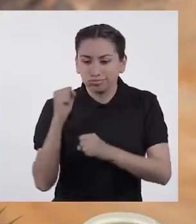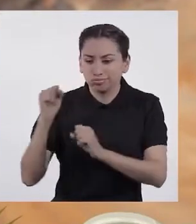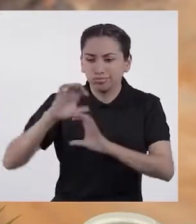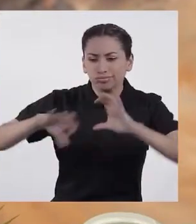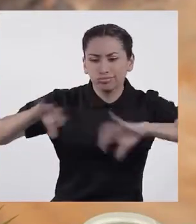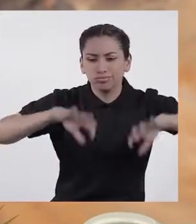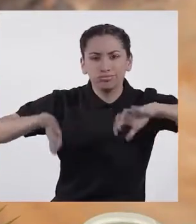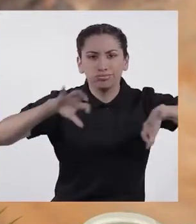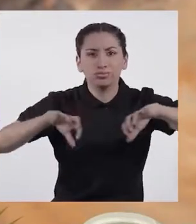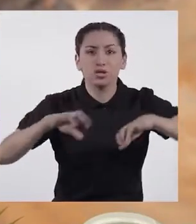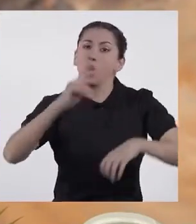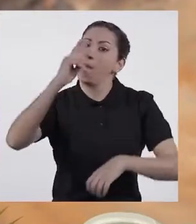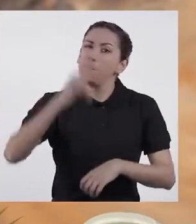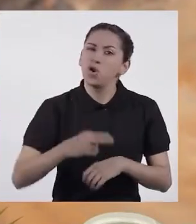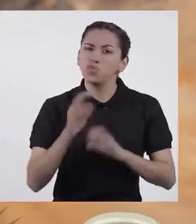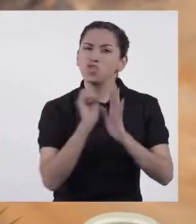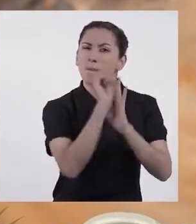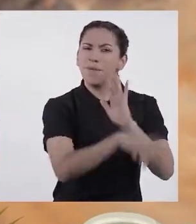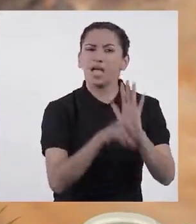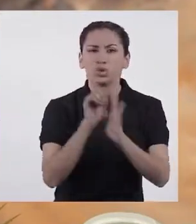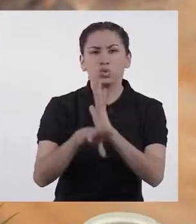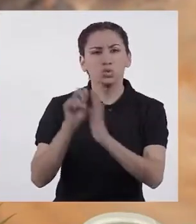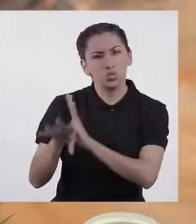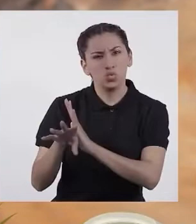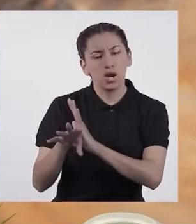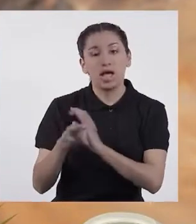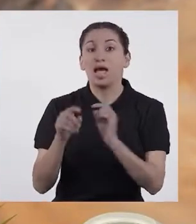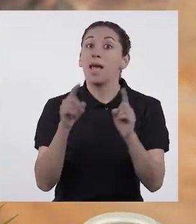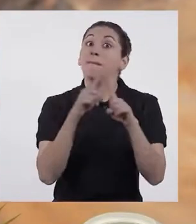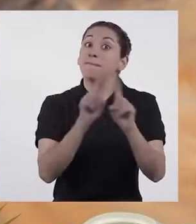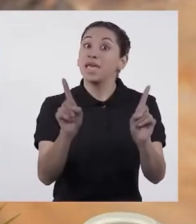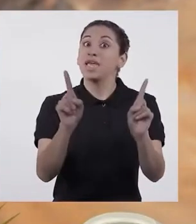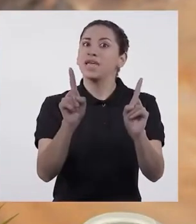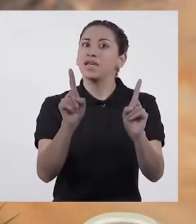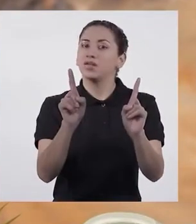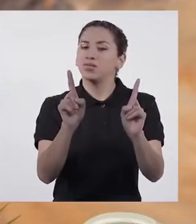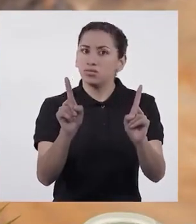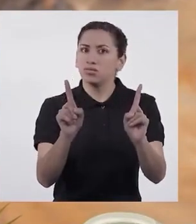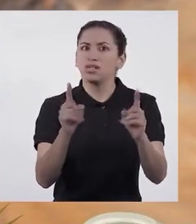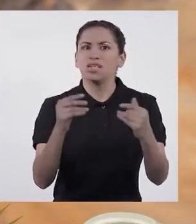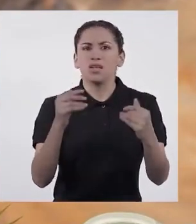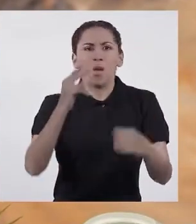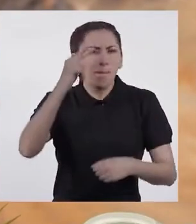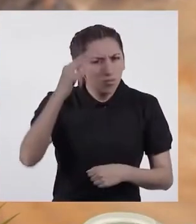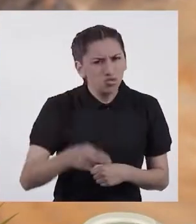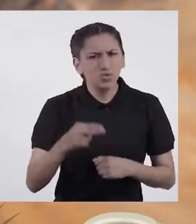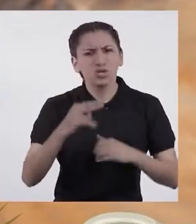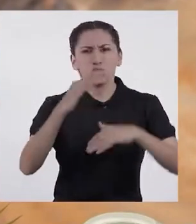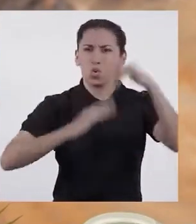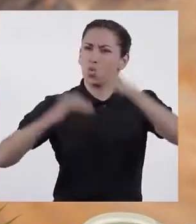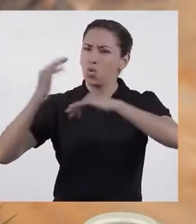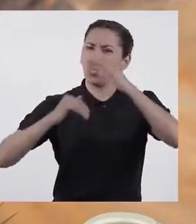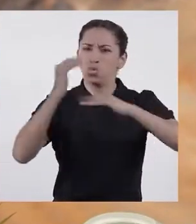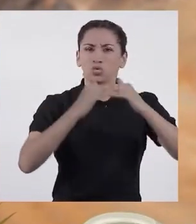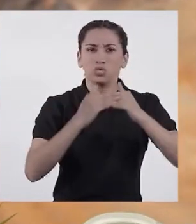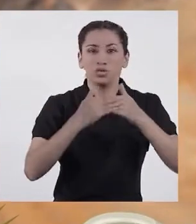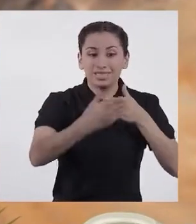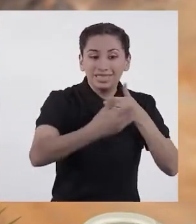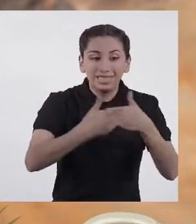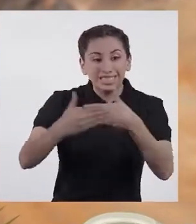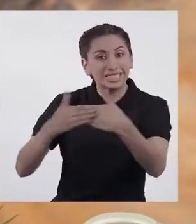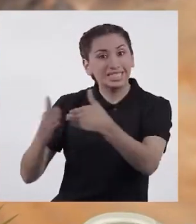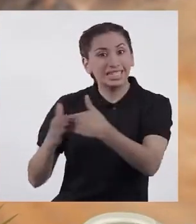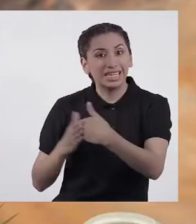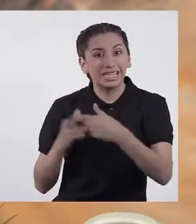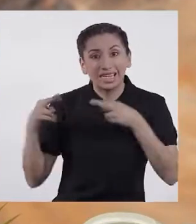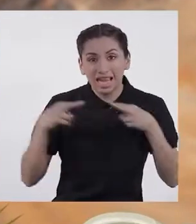Evitar hacer botaderos de residuos. Pero sobre todo, evitar construir cerca al cauce de